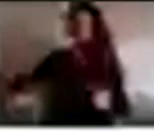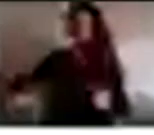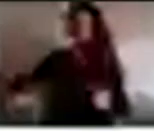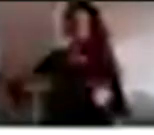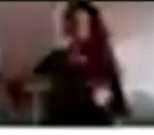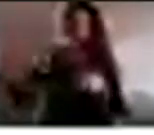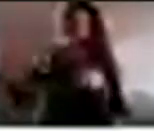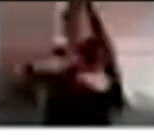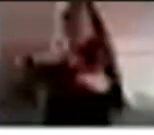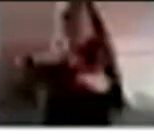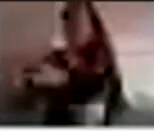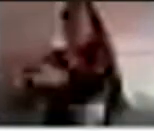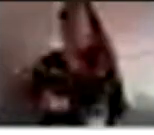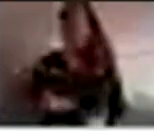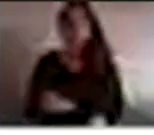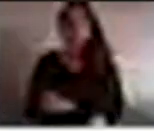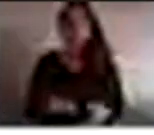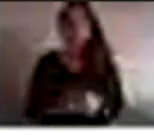Pasamos a la siguiente lámina.